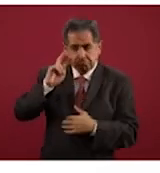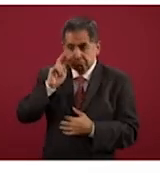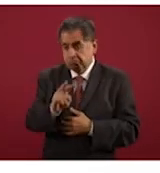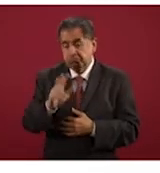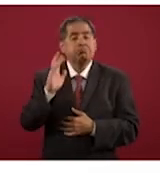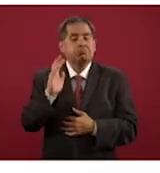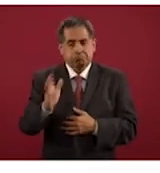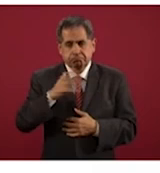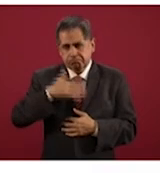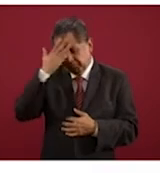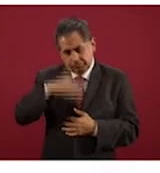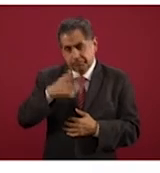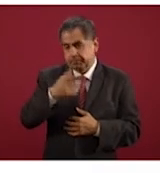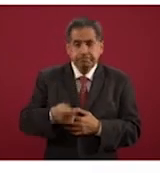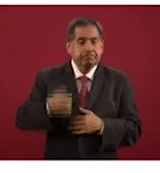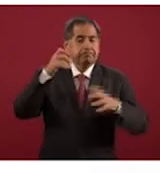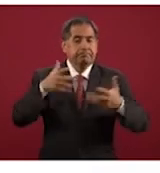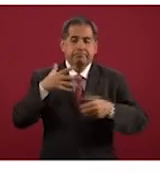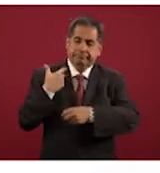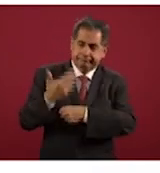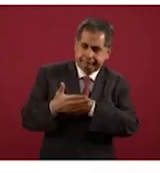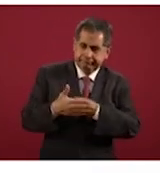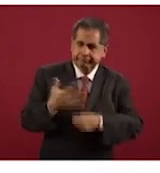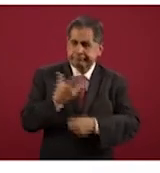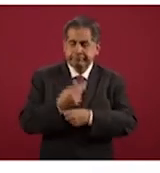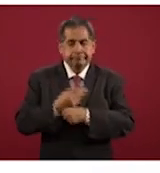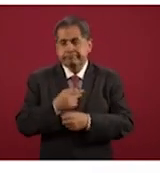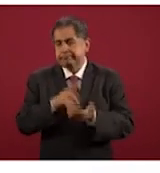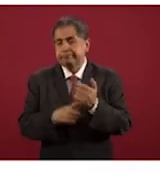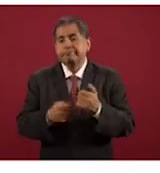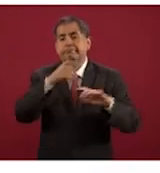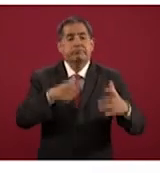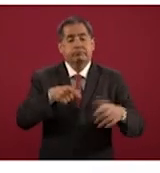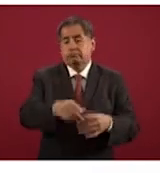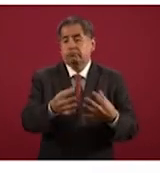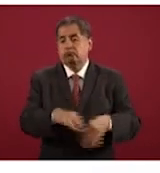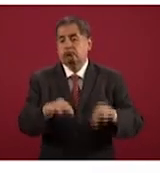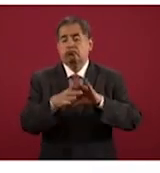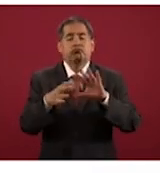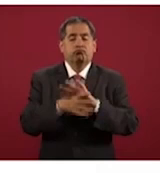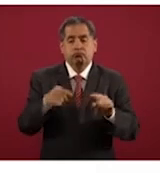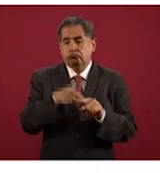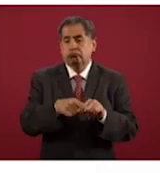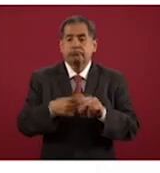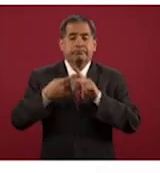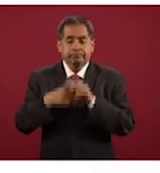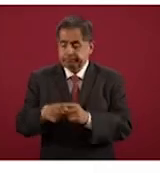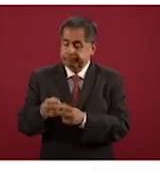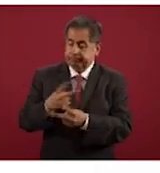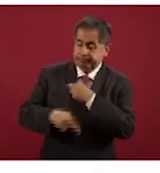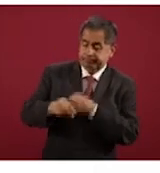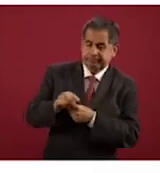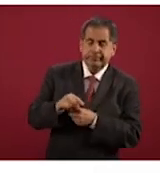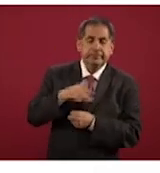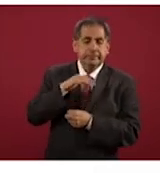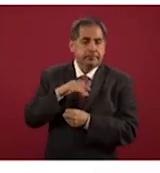esto es de las primeras plantas que se van a hacer es de las de las más importantes porque en la entrada del crudo y en